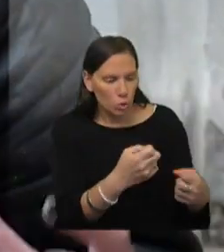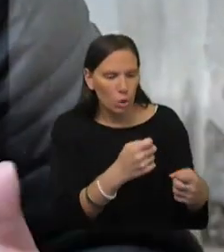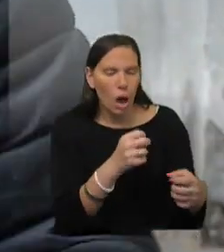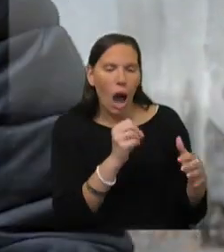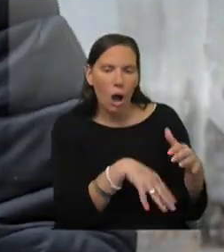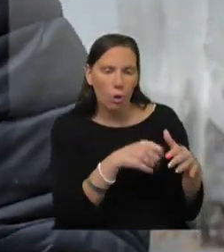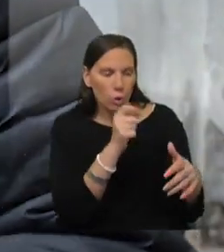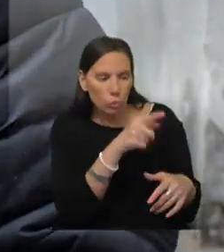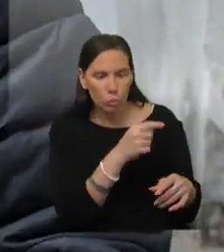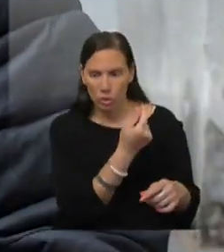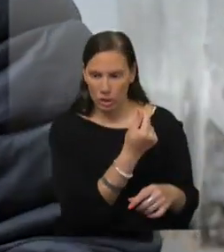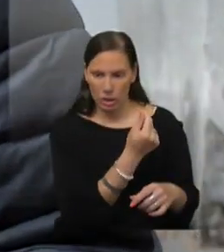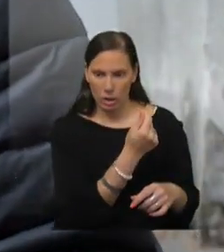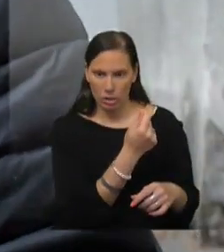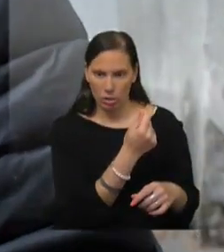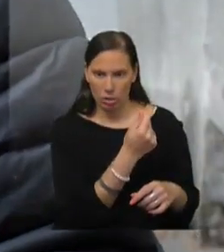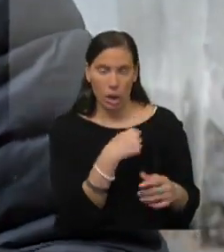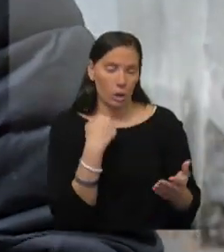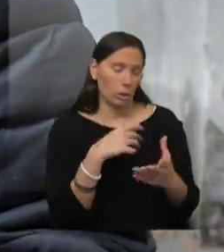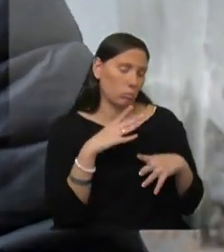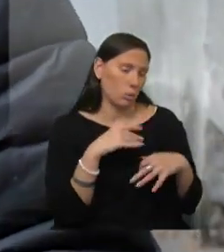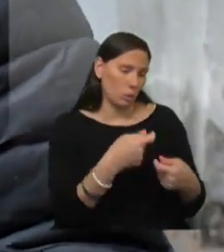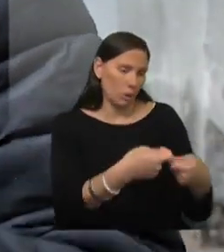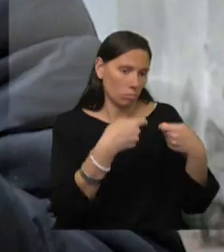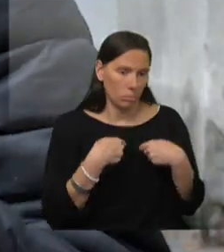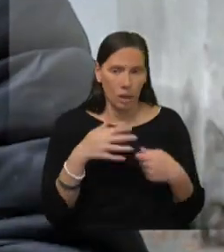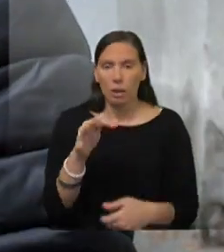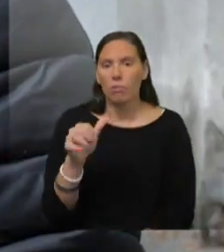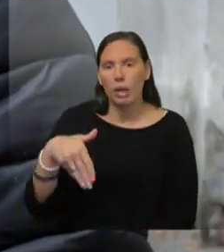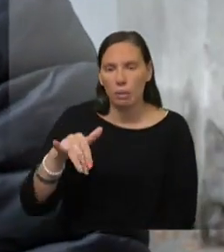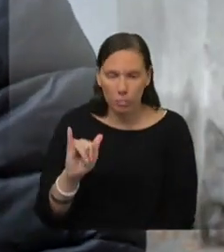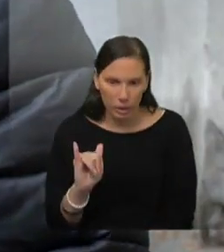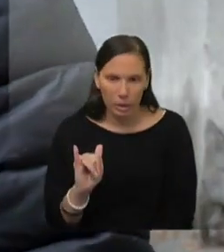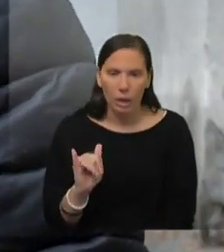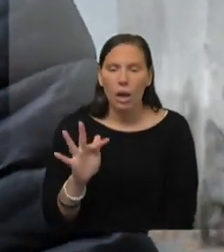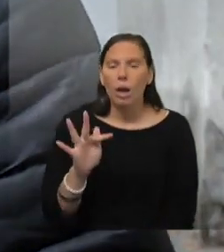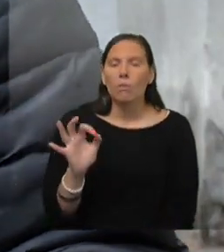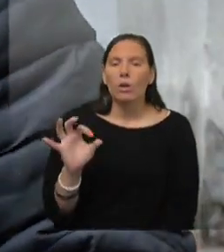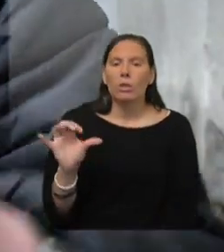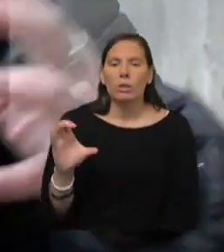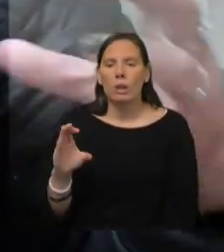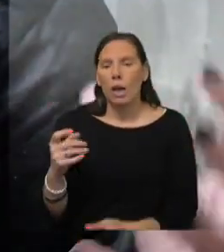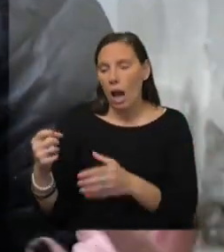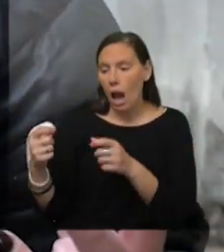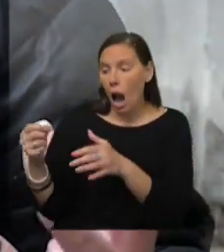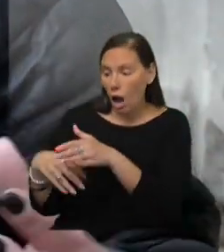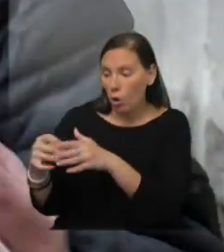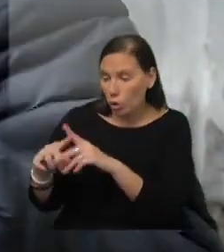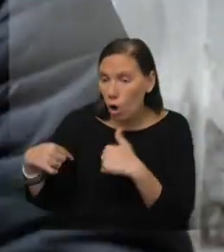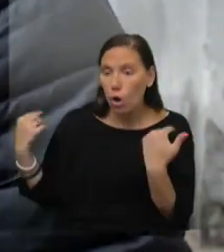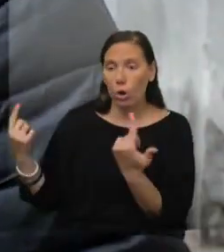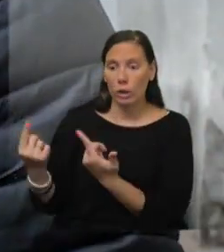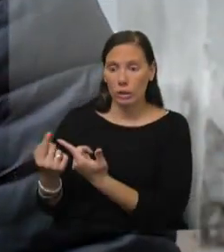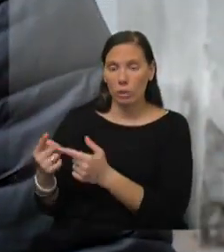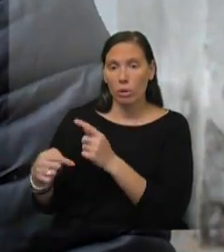ahorro hasta recibir tu dinero en femi en en foser etcétera es un ahorro colectivo que